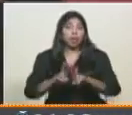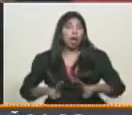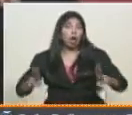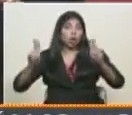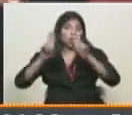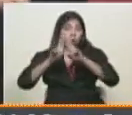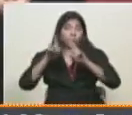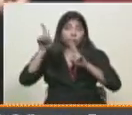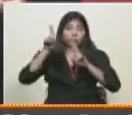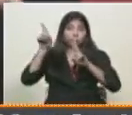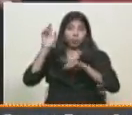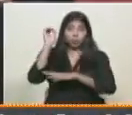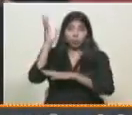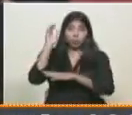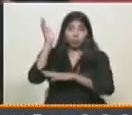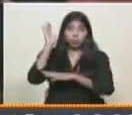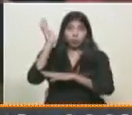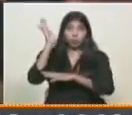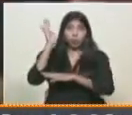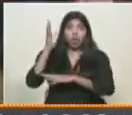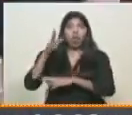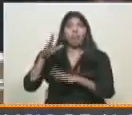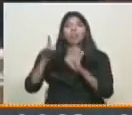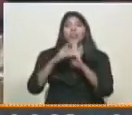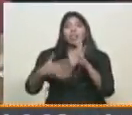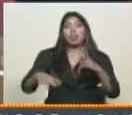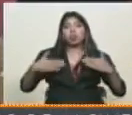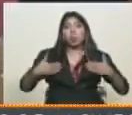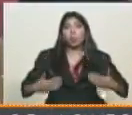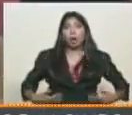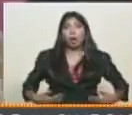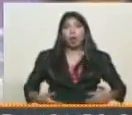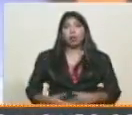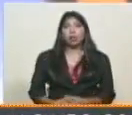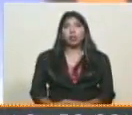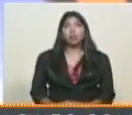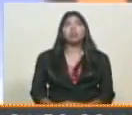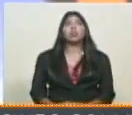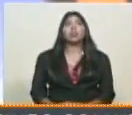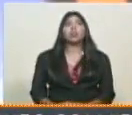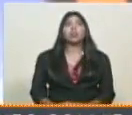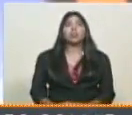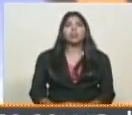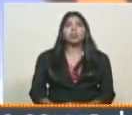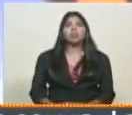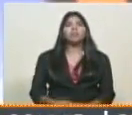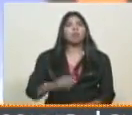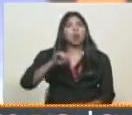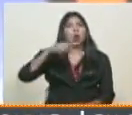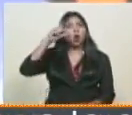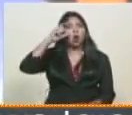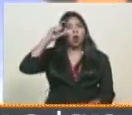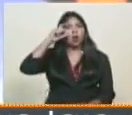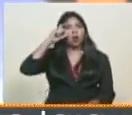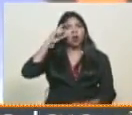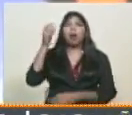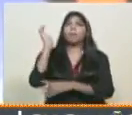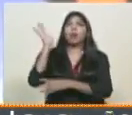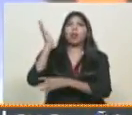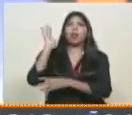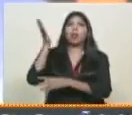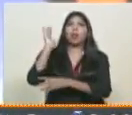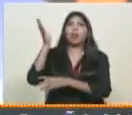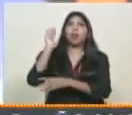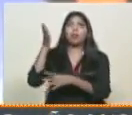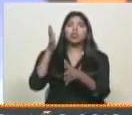en esta sesión de los de los derechos humanos del mismo canciller jorge arreaza estaba levantando esa olla exigiendo ese respeto a la